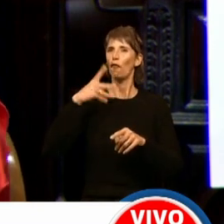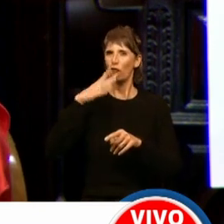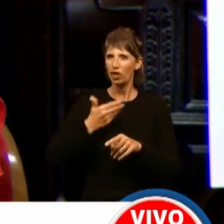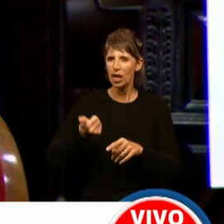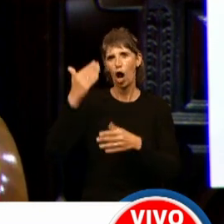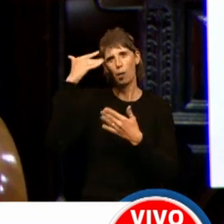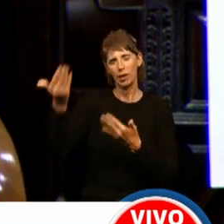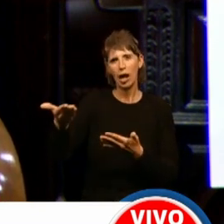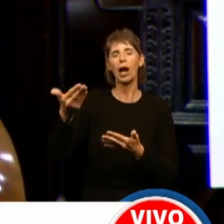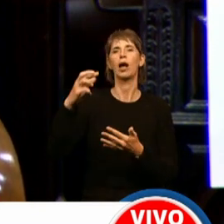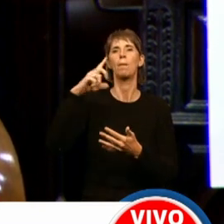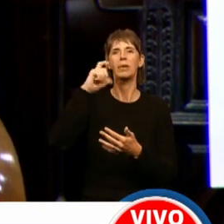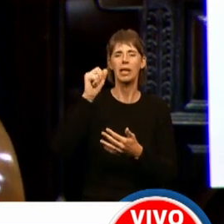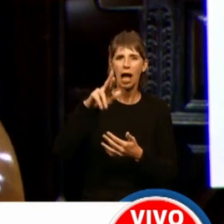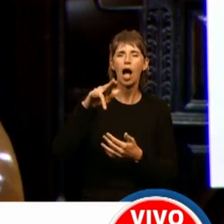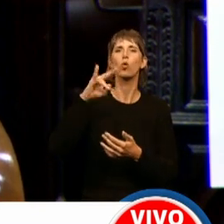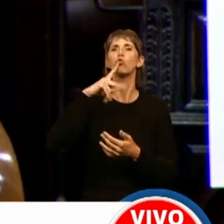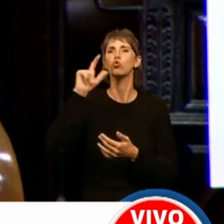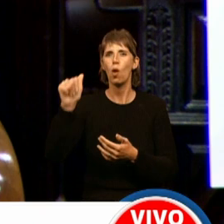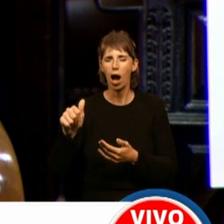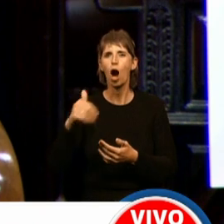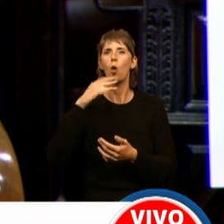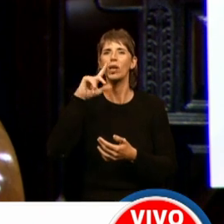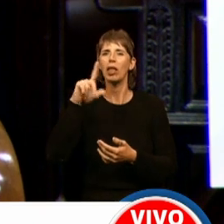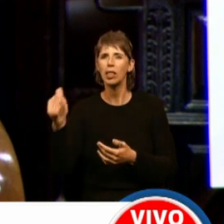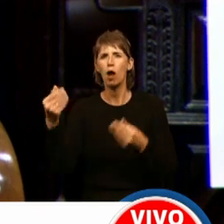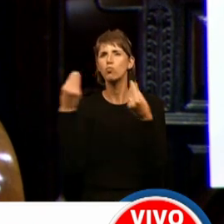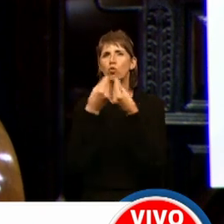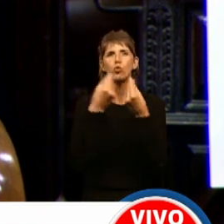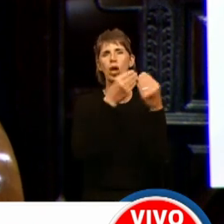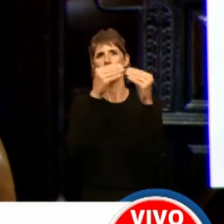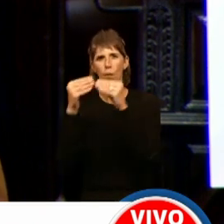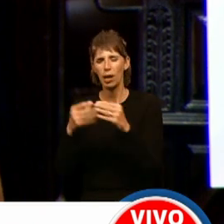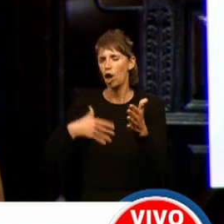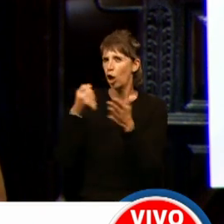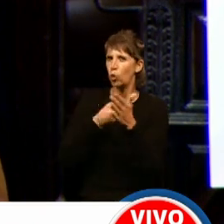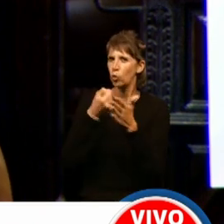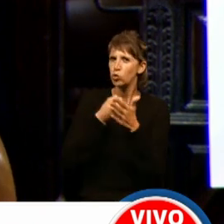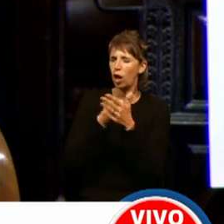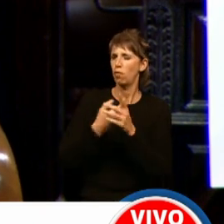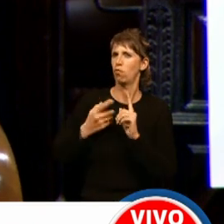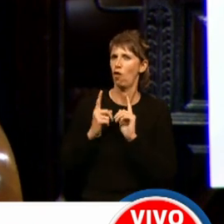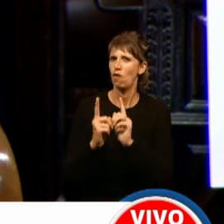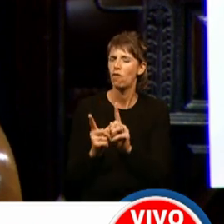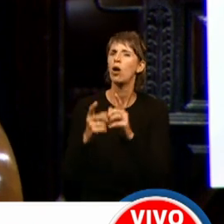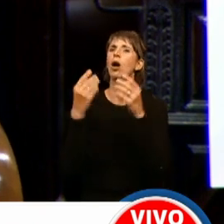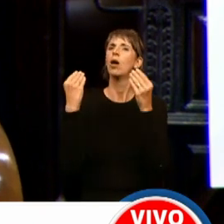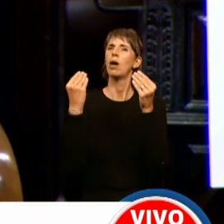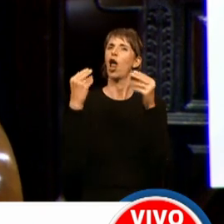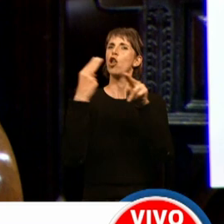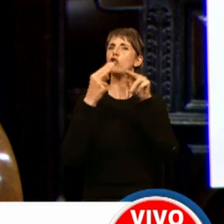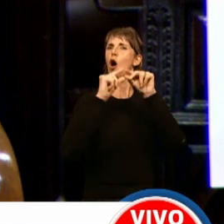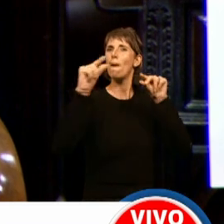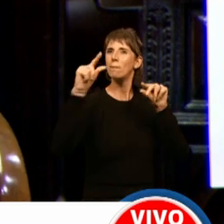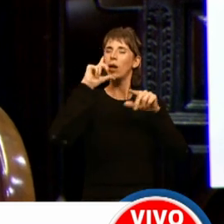de julieta de úrsula y de tantas compañeras que luchan y siguen luchando para que sean nombradas para que sean